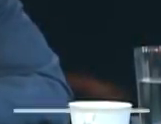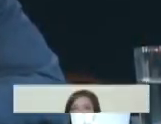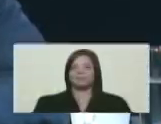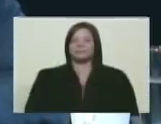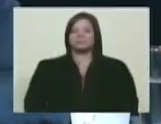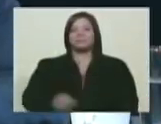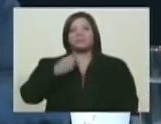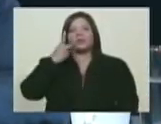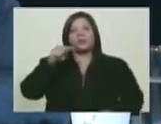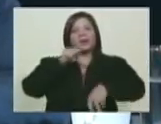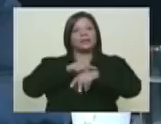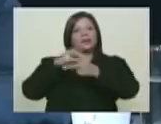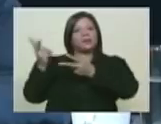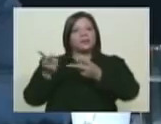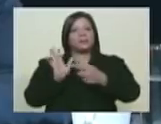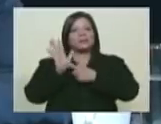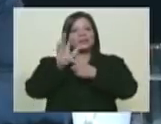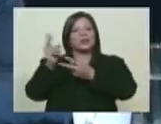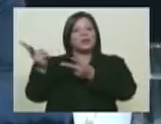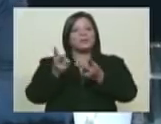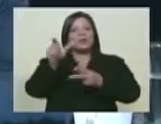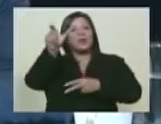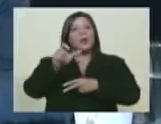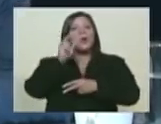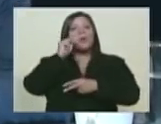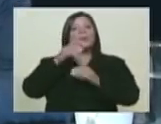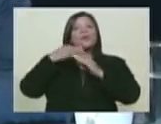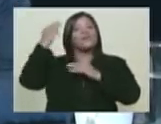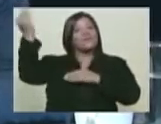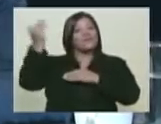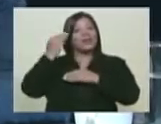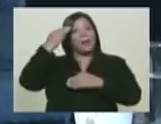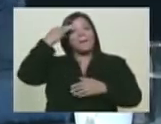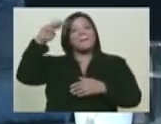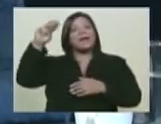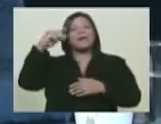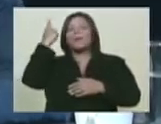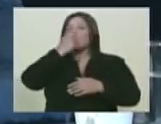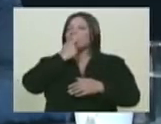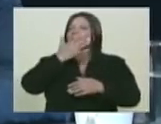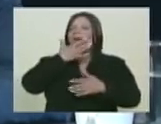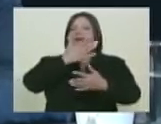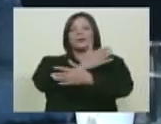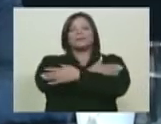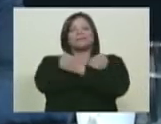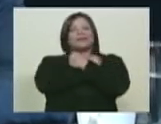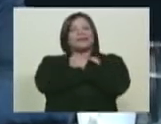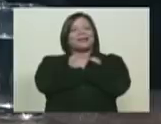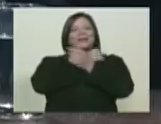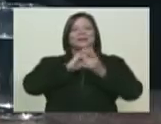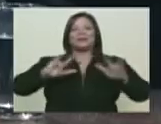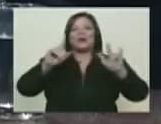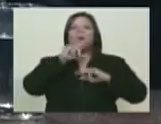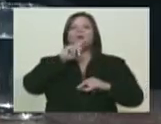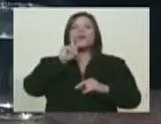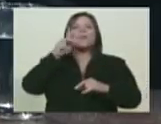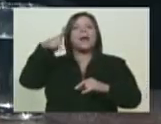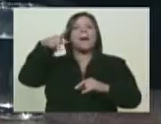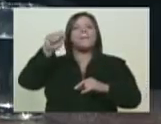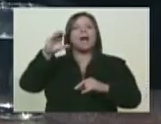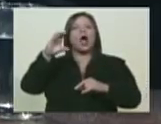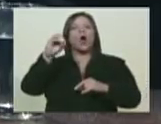Bien, a esta hora les presento a nuestro invitado. Les decía que venía de México, México lindo y querido. Paco Ignacio Taibo